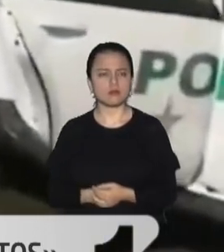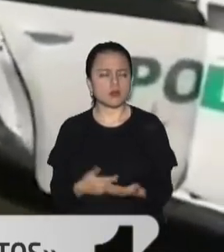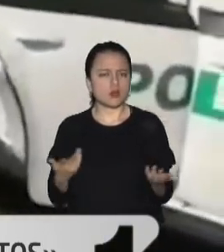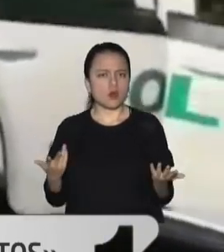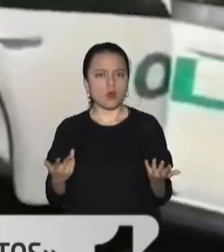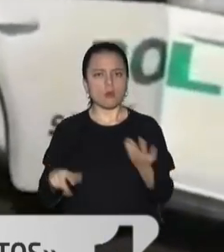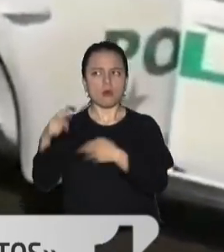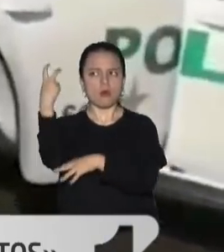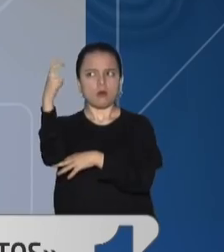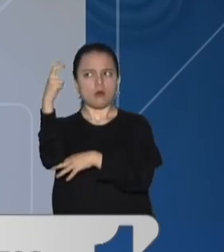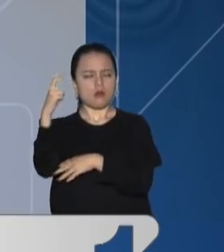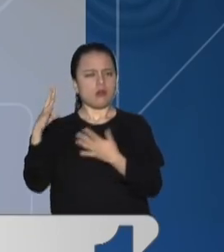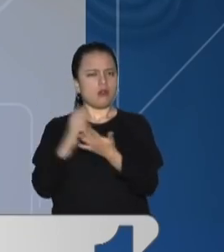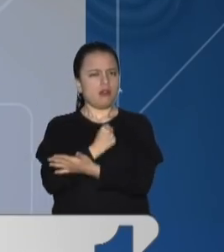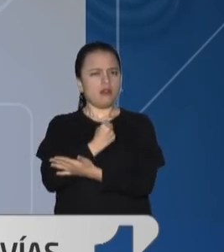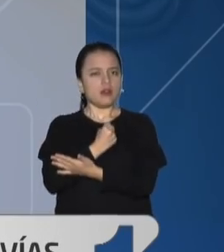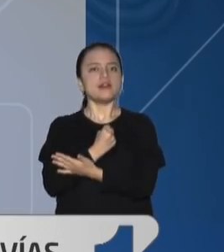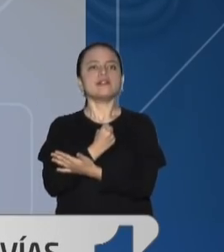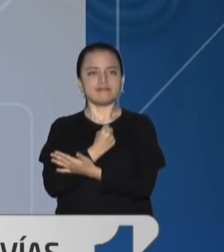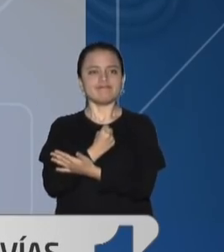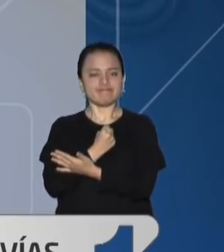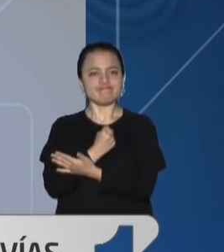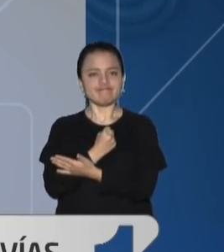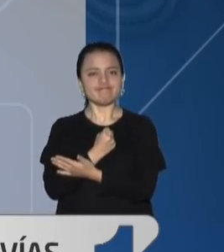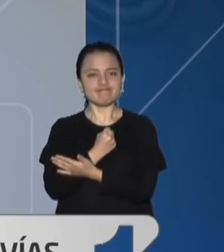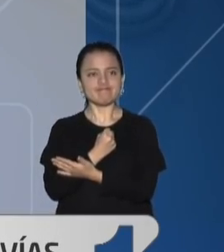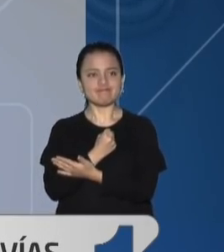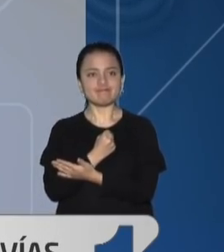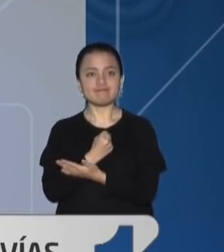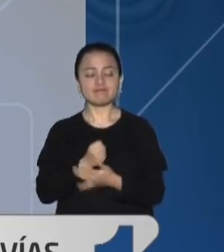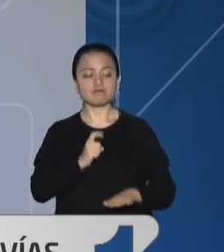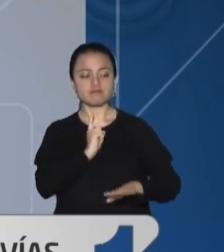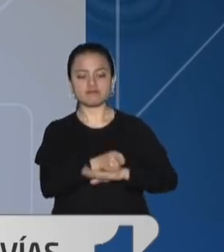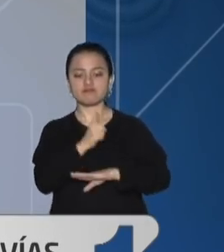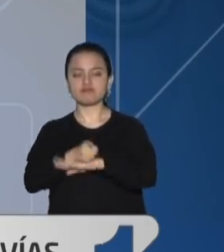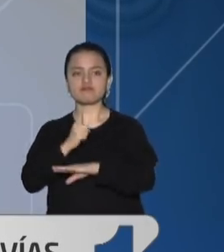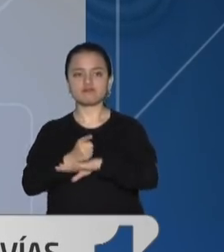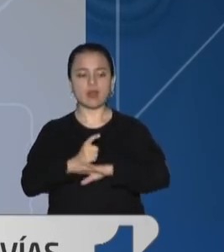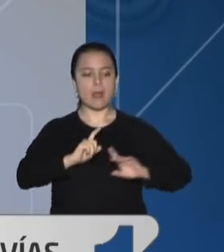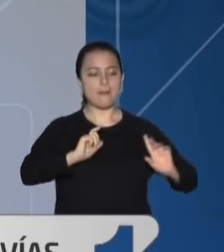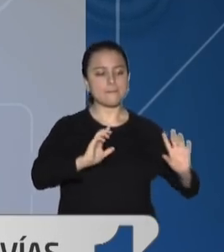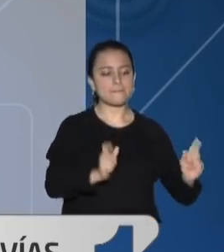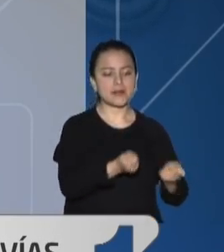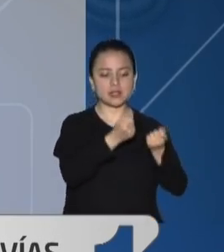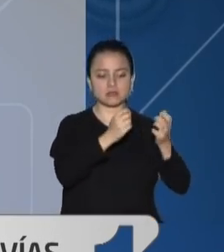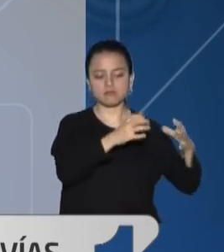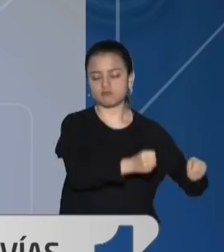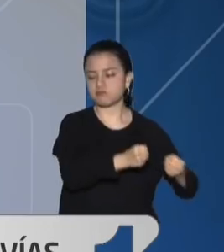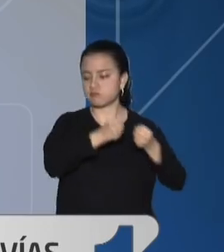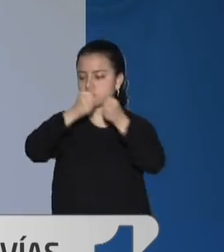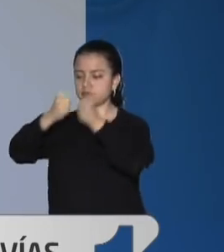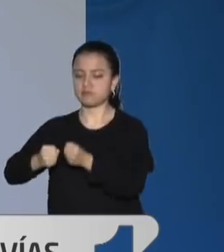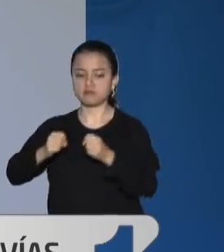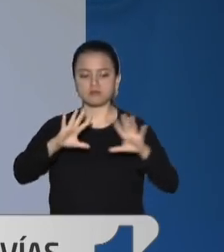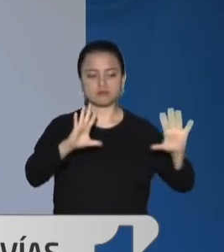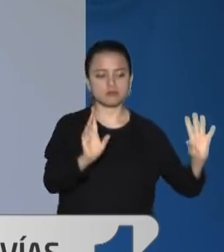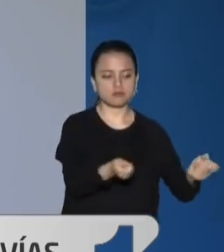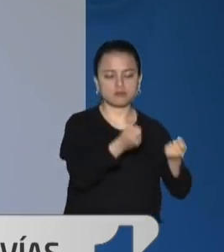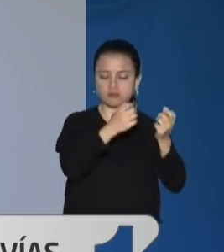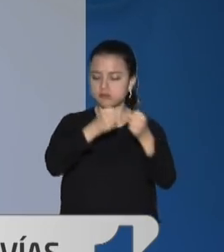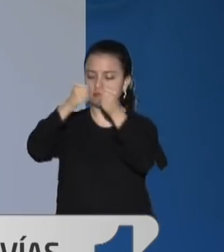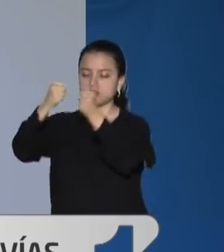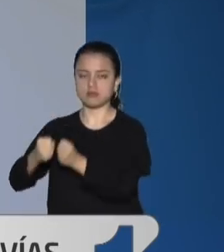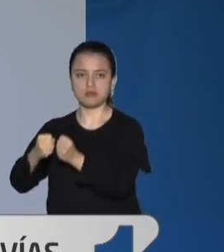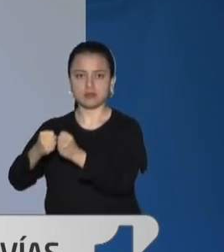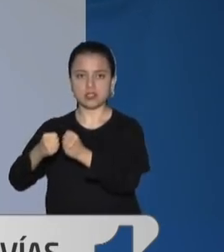general Francisco Barbosa anunciara que serían embargados los camiones empleados para bloquear vías. De otra parte, el ente